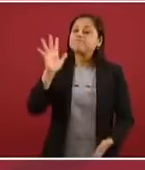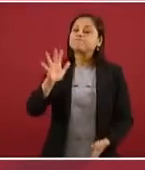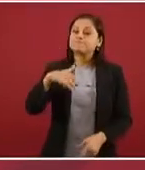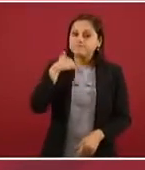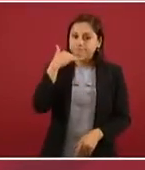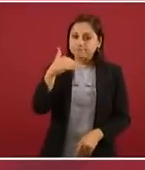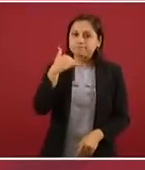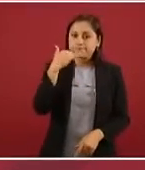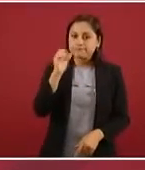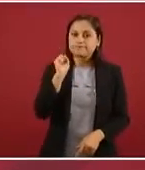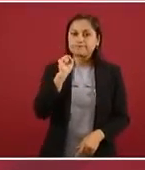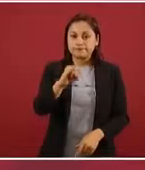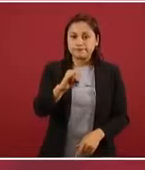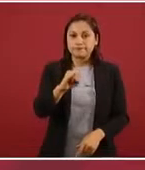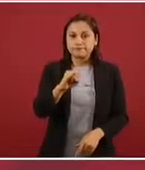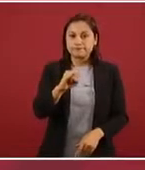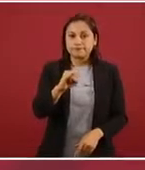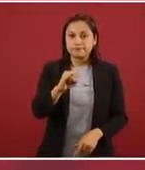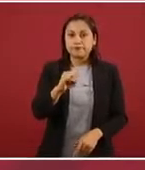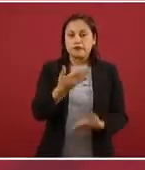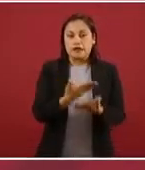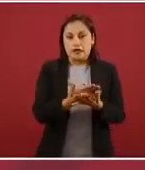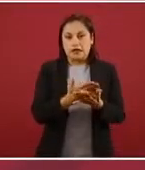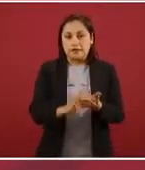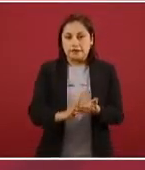manejo de dinero en efectivo,